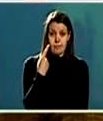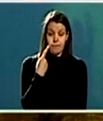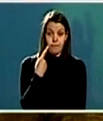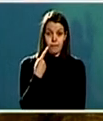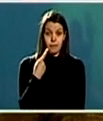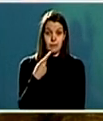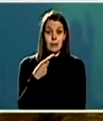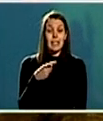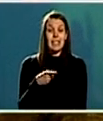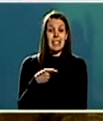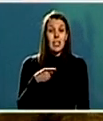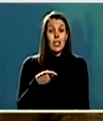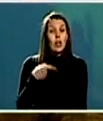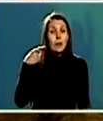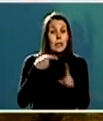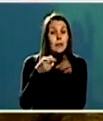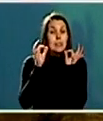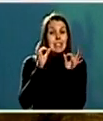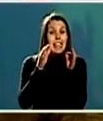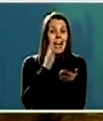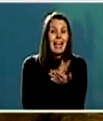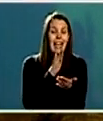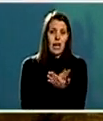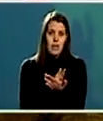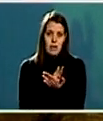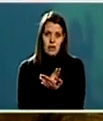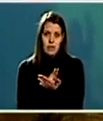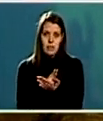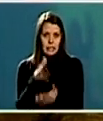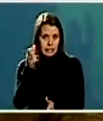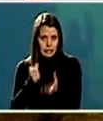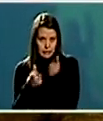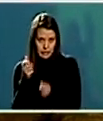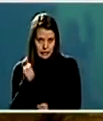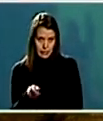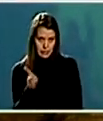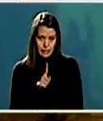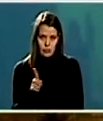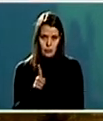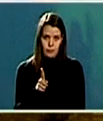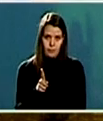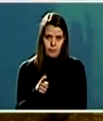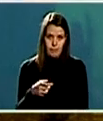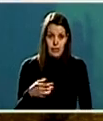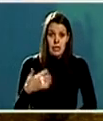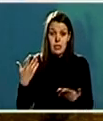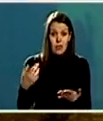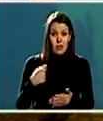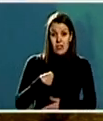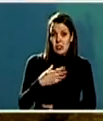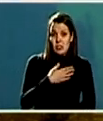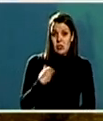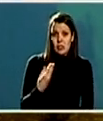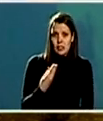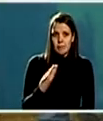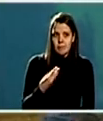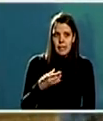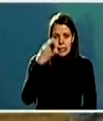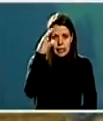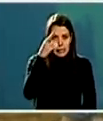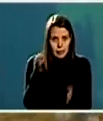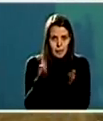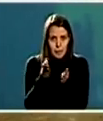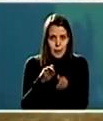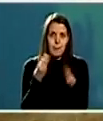queer ir carite mirar de un canales unos